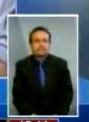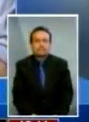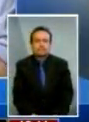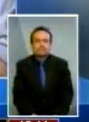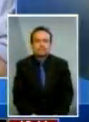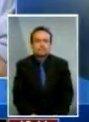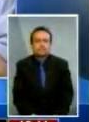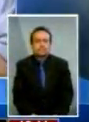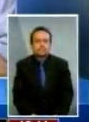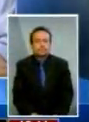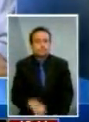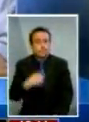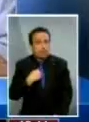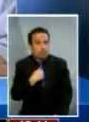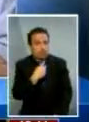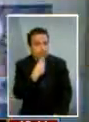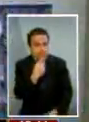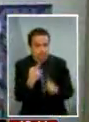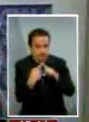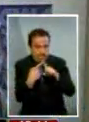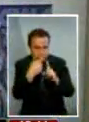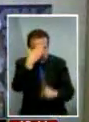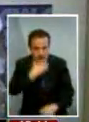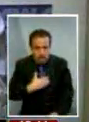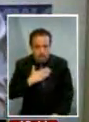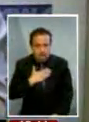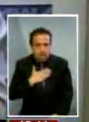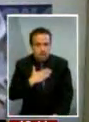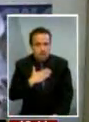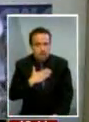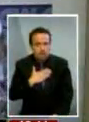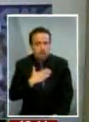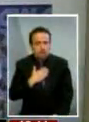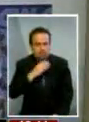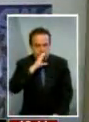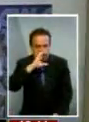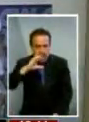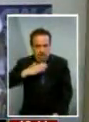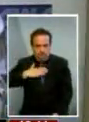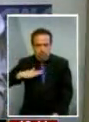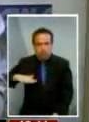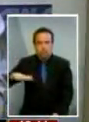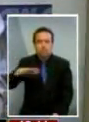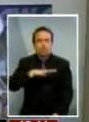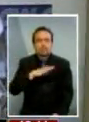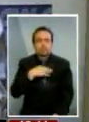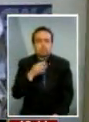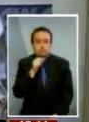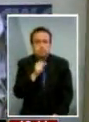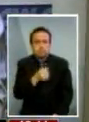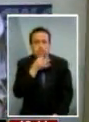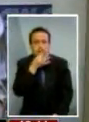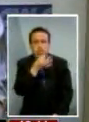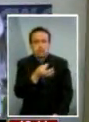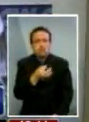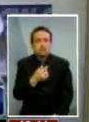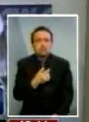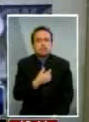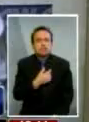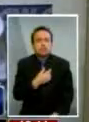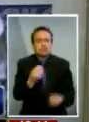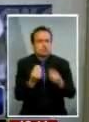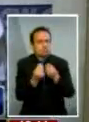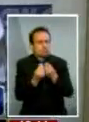A ver, lo que yo veo como en mi caso, como en nuestro campo, también puedo, no me gusta que haya esté